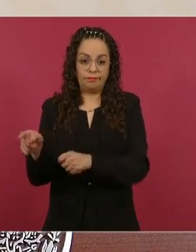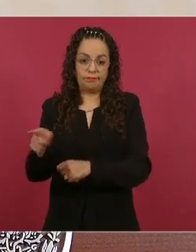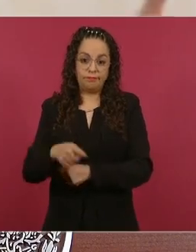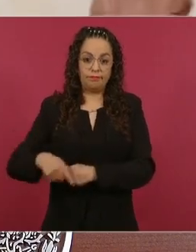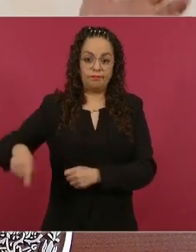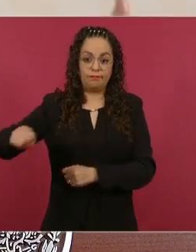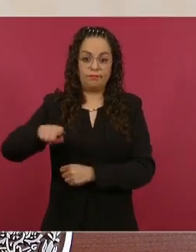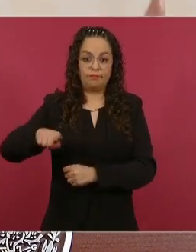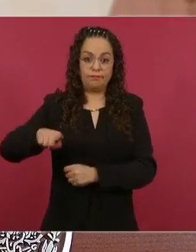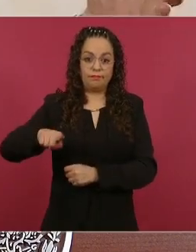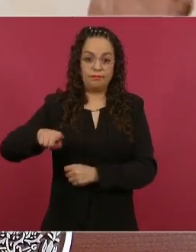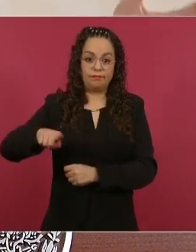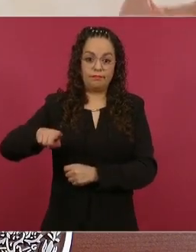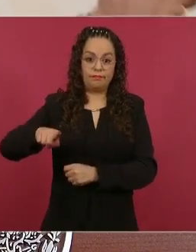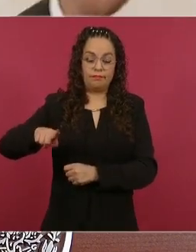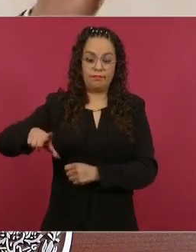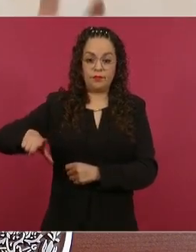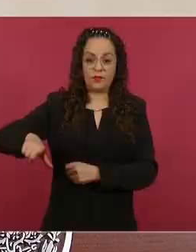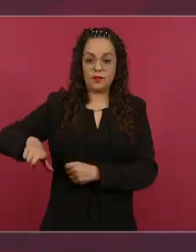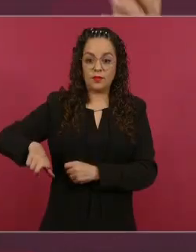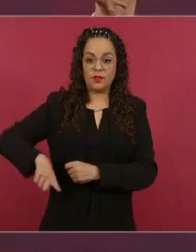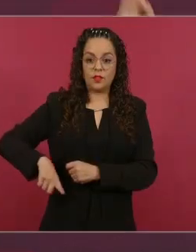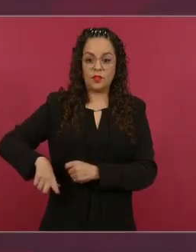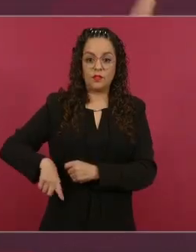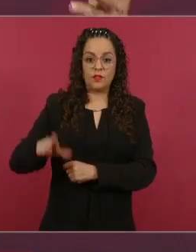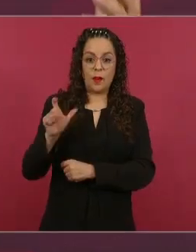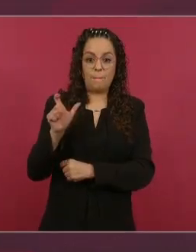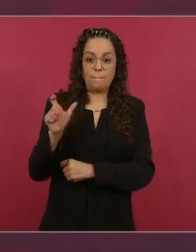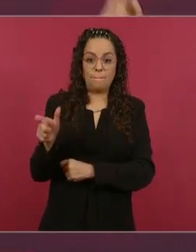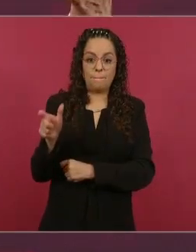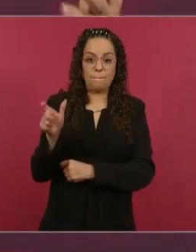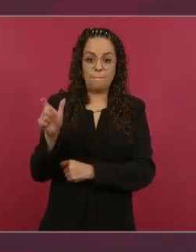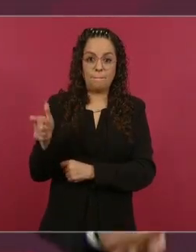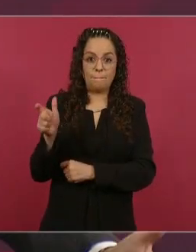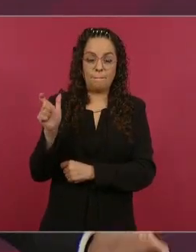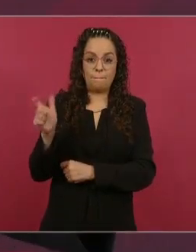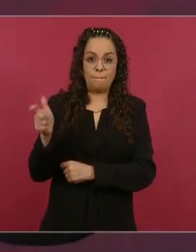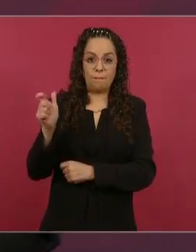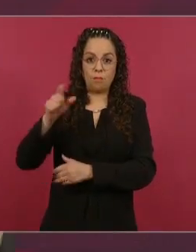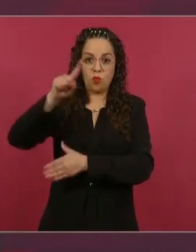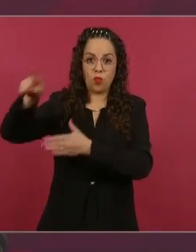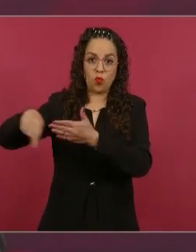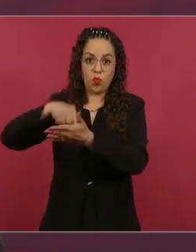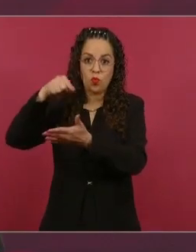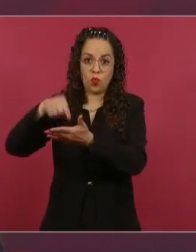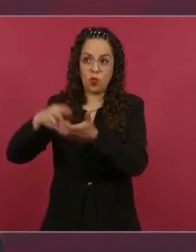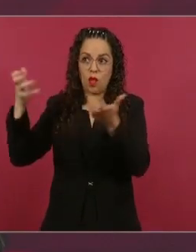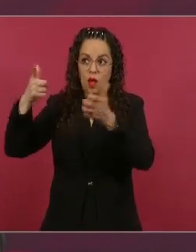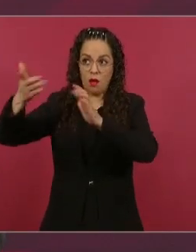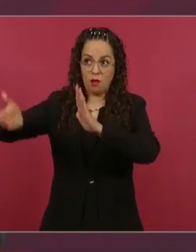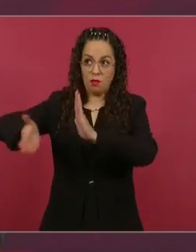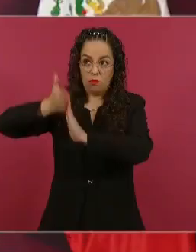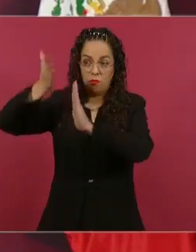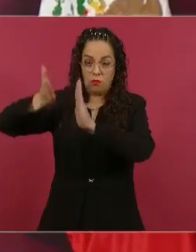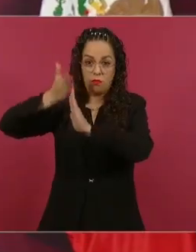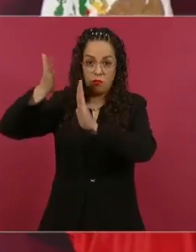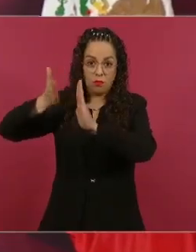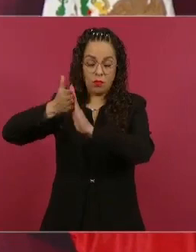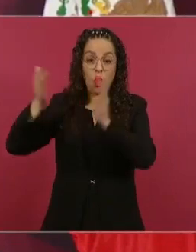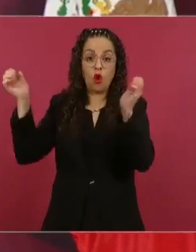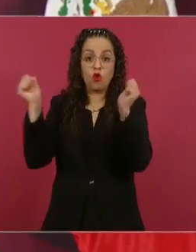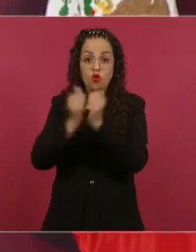por utilizar todas esas instalaciones que se hicieron con dinero del pueblo, es